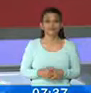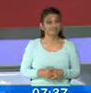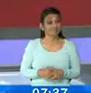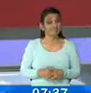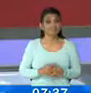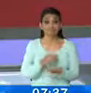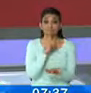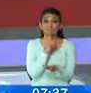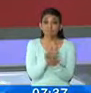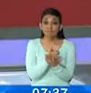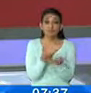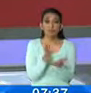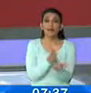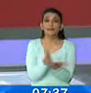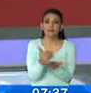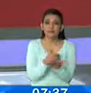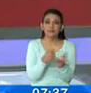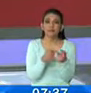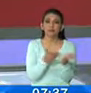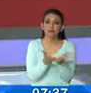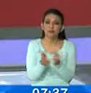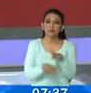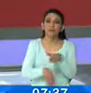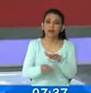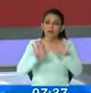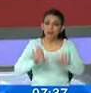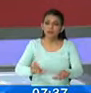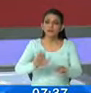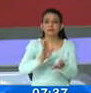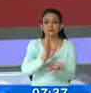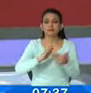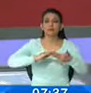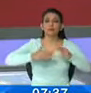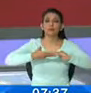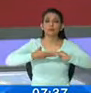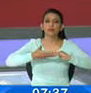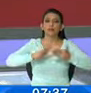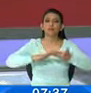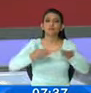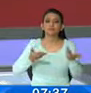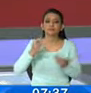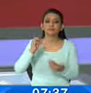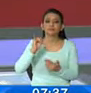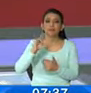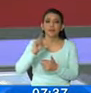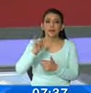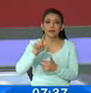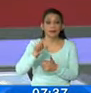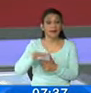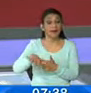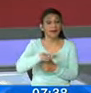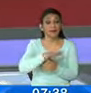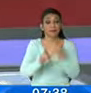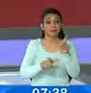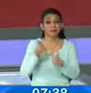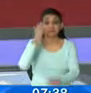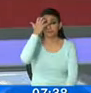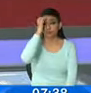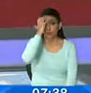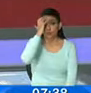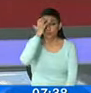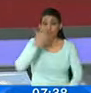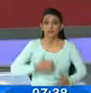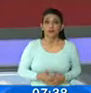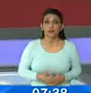Y es que la falta de acceso a servicios básicos tiene a la comunidad de San Francisco de Miravalle muy preocupados, ya que es el